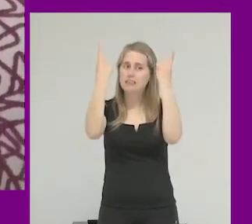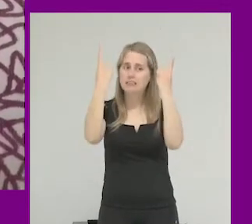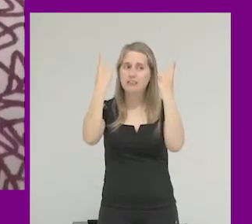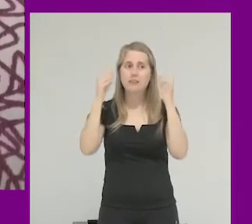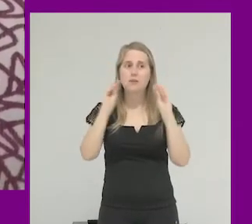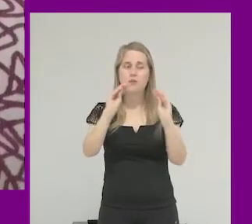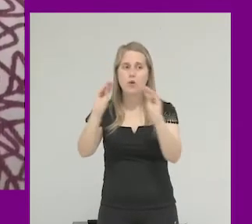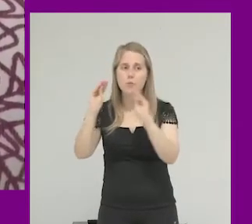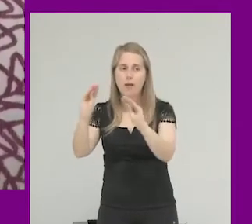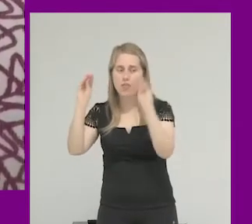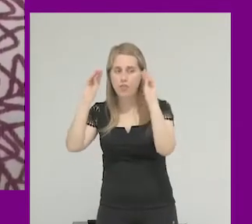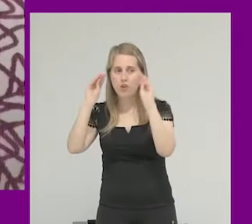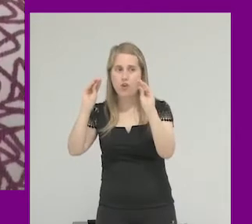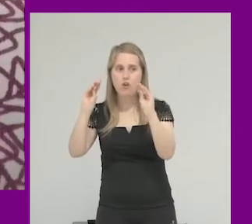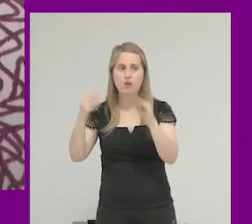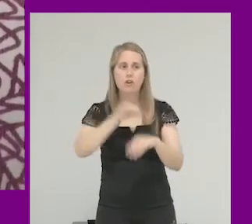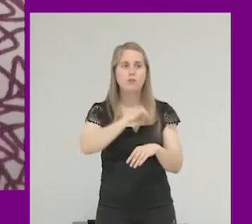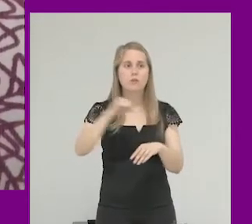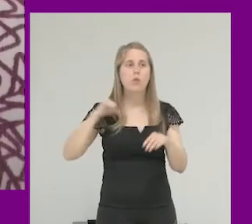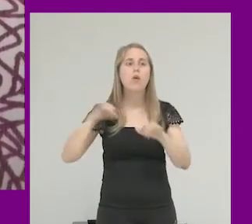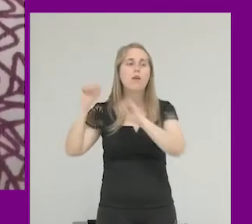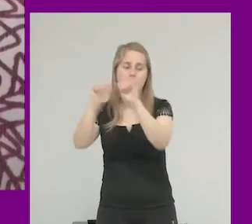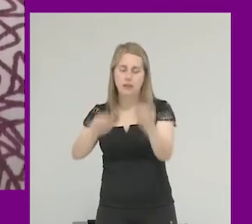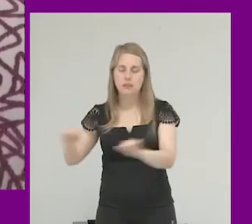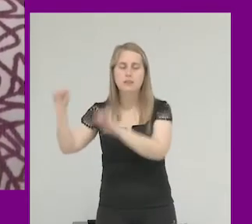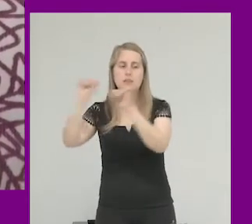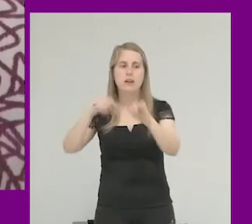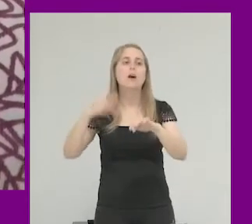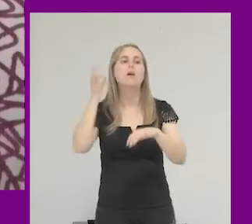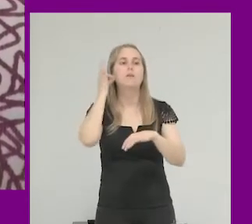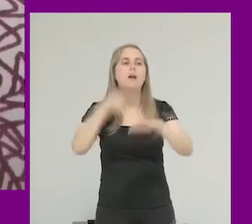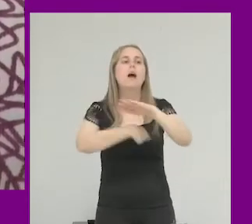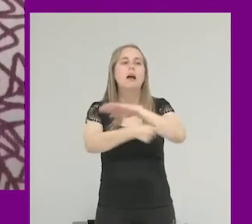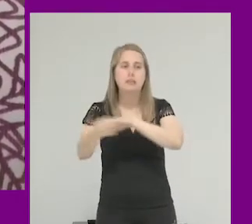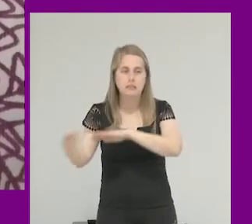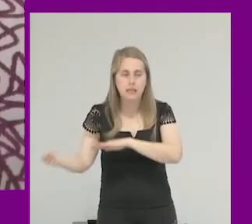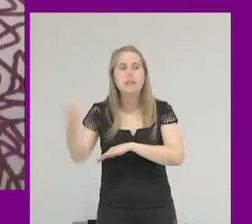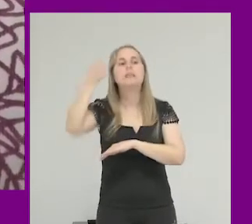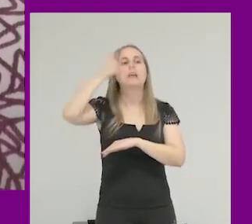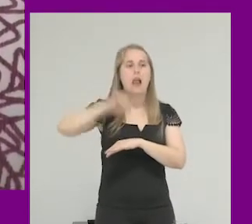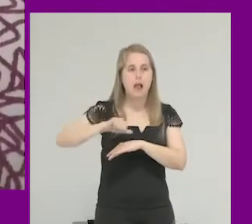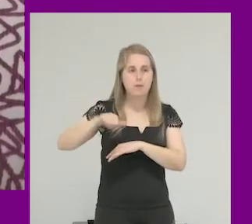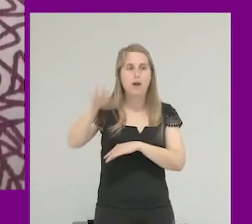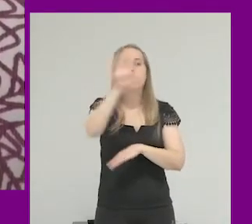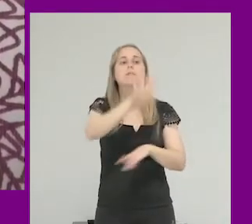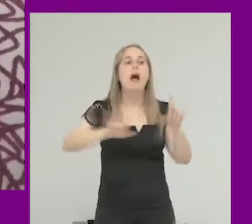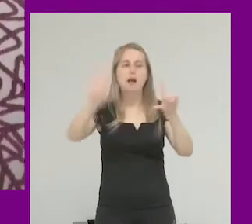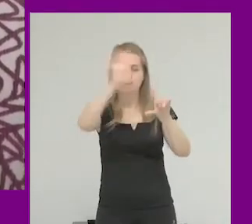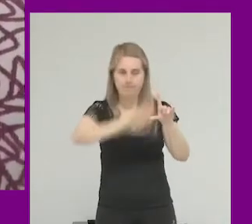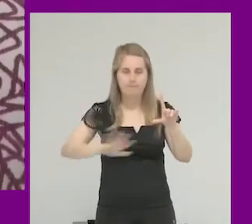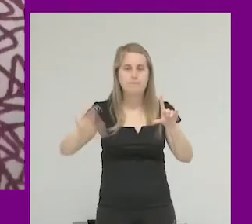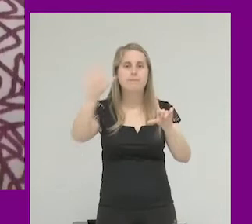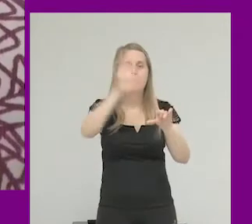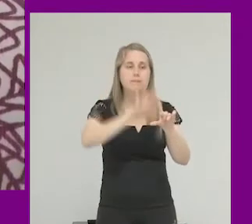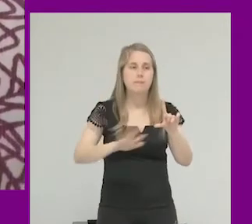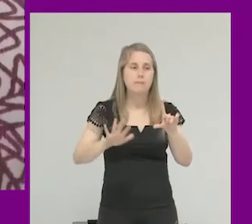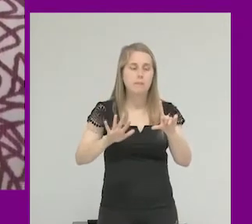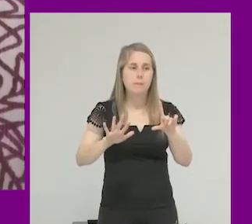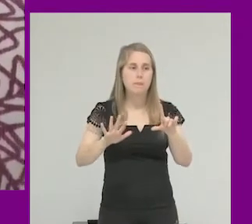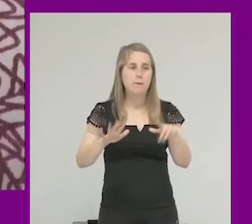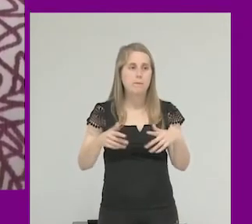en autodefensa para mujeres en Vitoria-Gasteiz, en Álava y también en el resto del estado. Un saludo